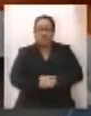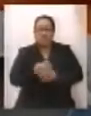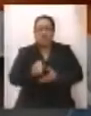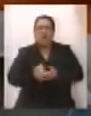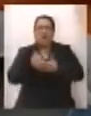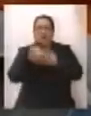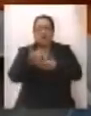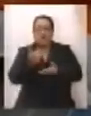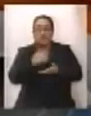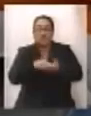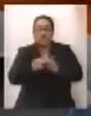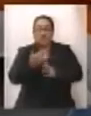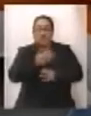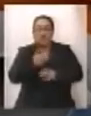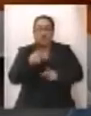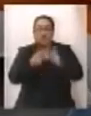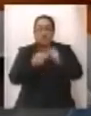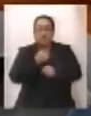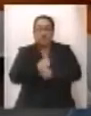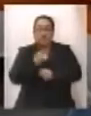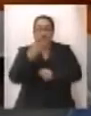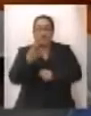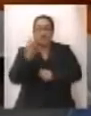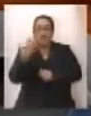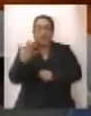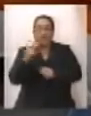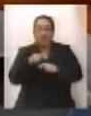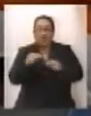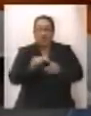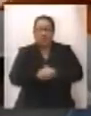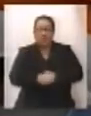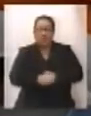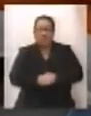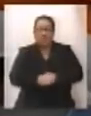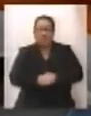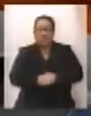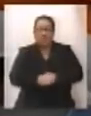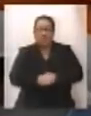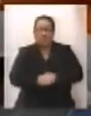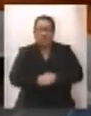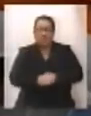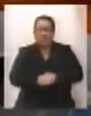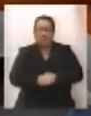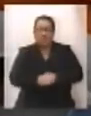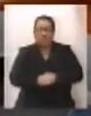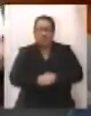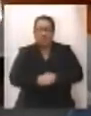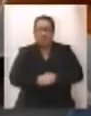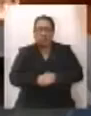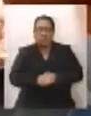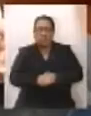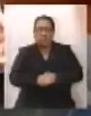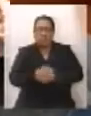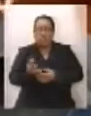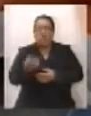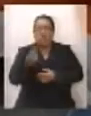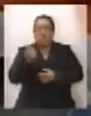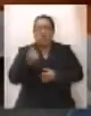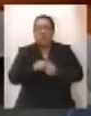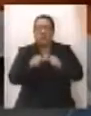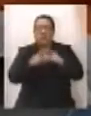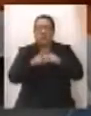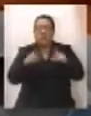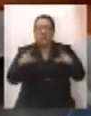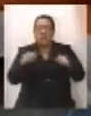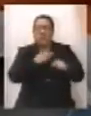Esta es una ayuda, presidenta, a los trabajadores de cuarta y quinta categoría, es decir, los que reciben su dinero a través de los recibos